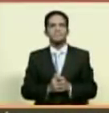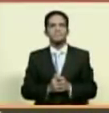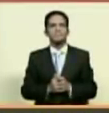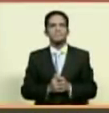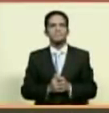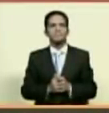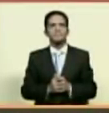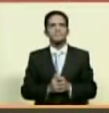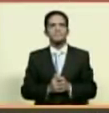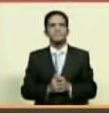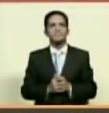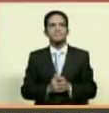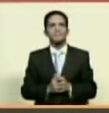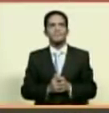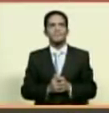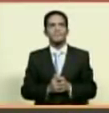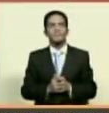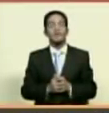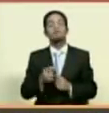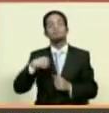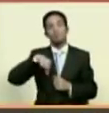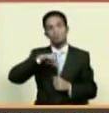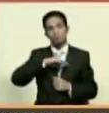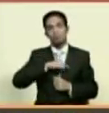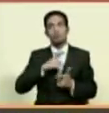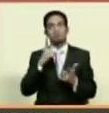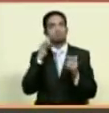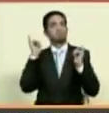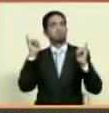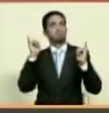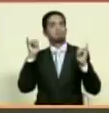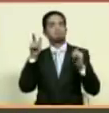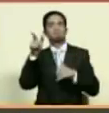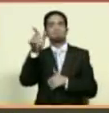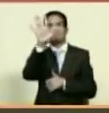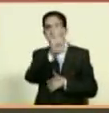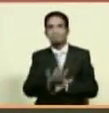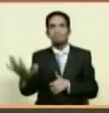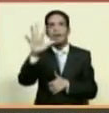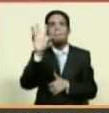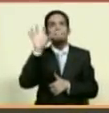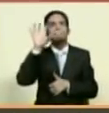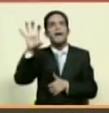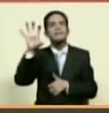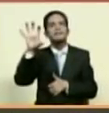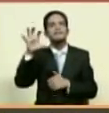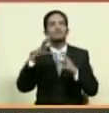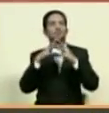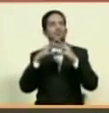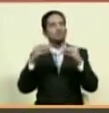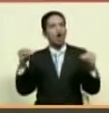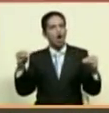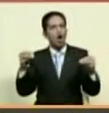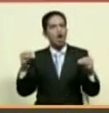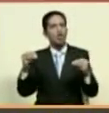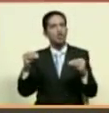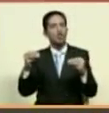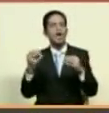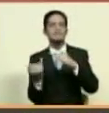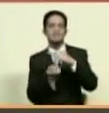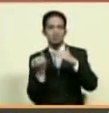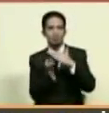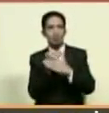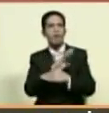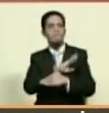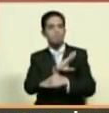decir, celebramos que el país, todo el aparato, las instituciones del Estado venezolano